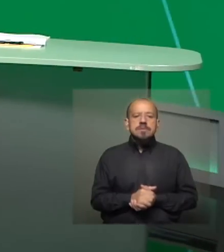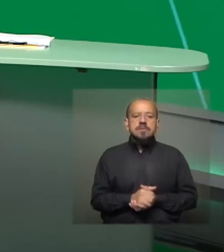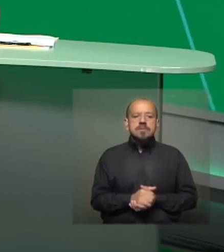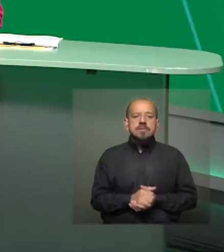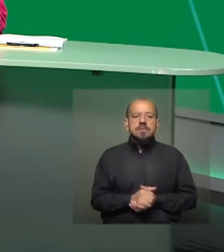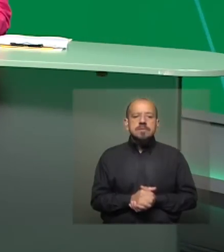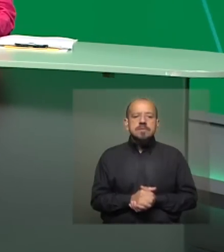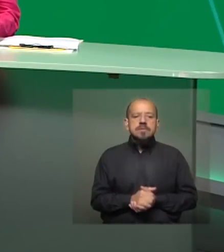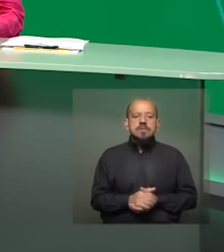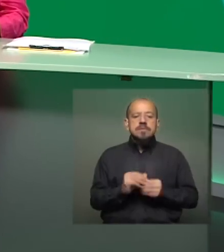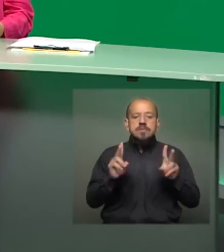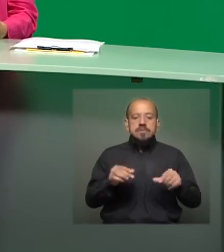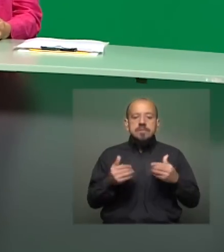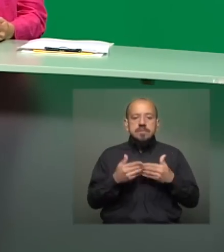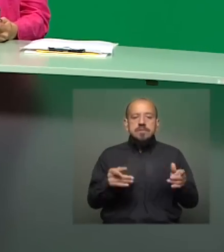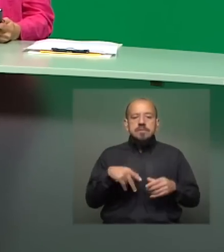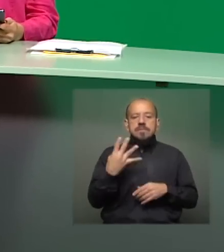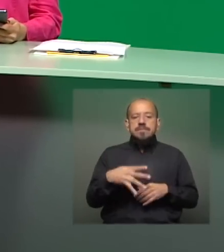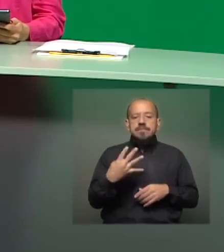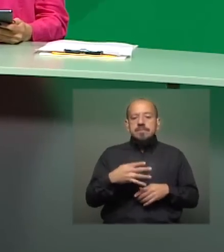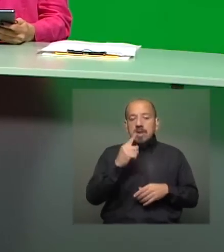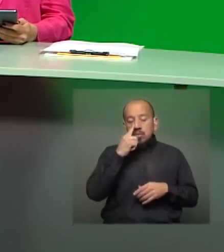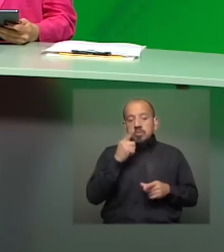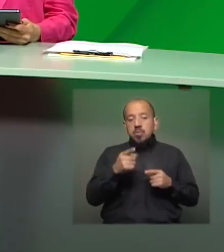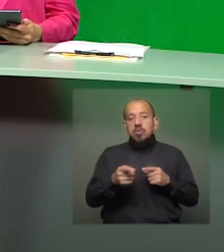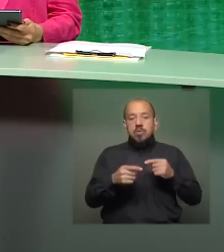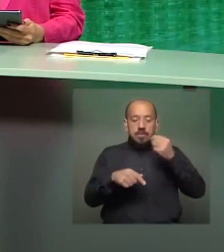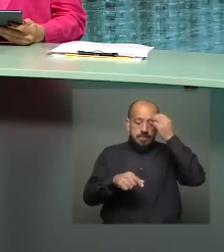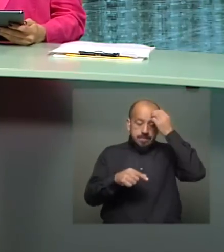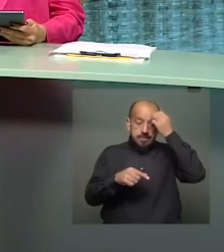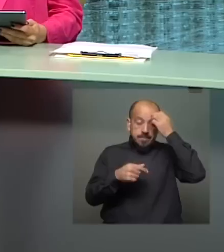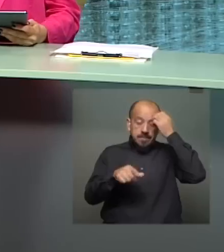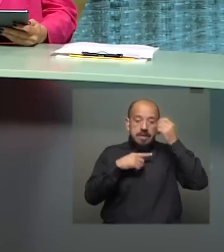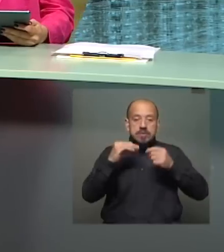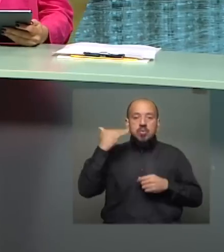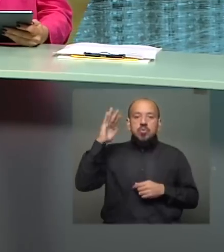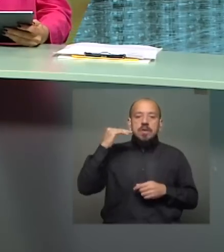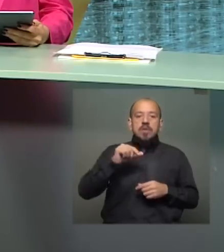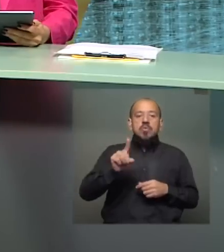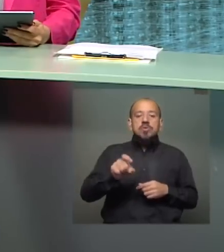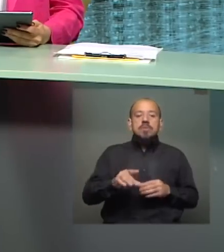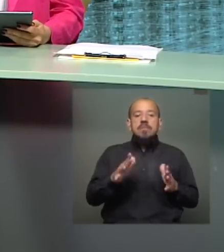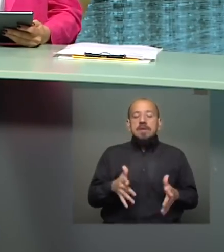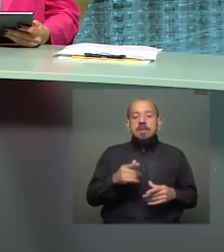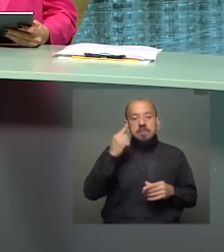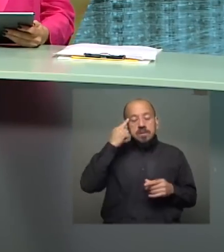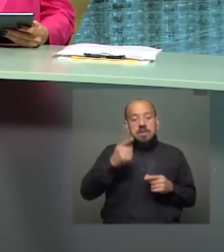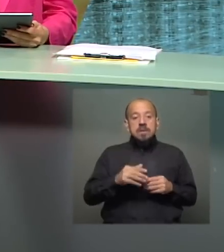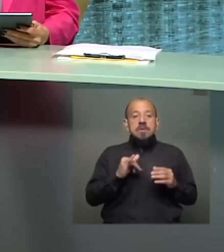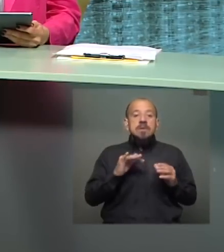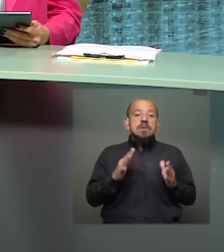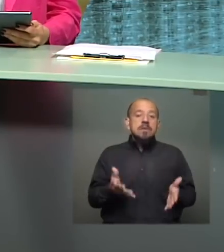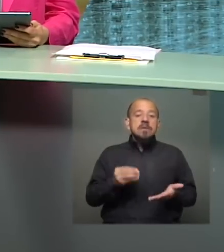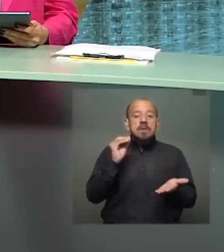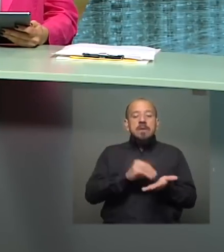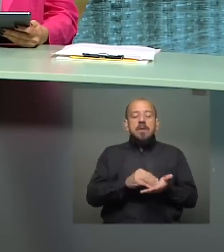desarrollo informativo tema de arranque el 14 de junio es la fecha límite que manejan las autoridades de ose para definir si se aplican